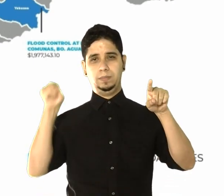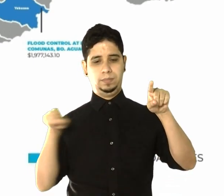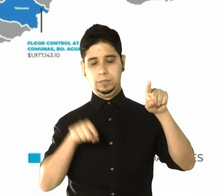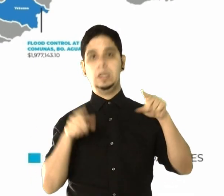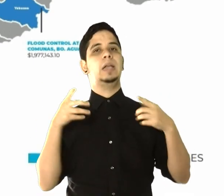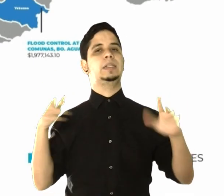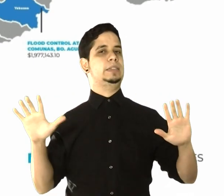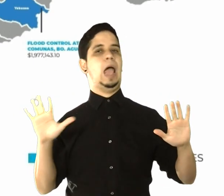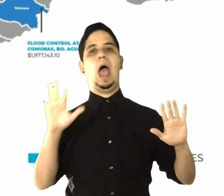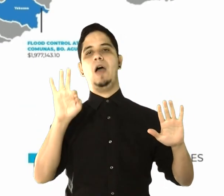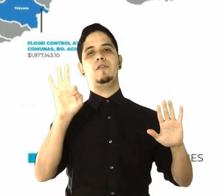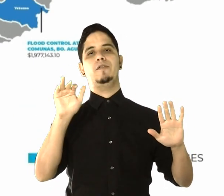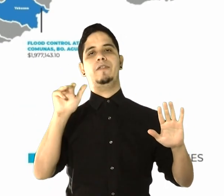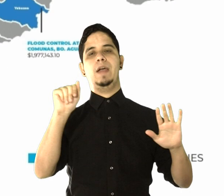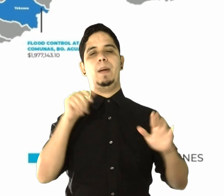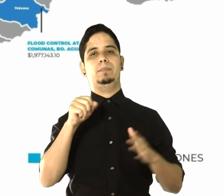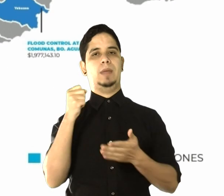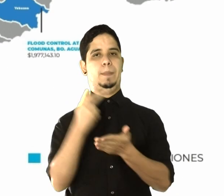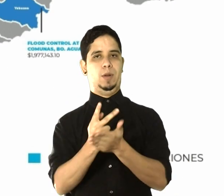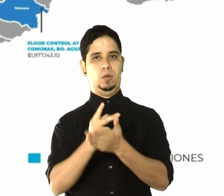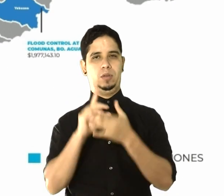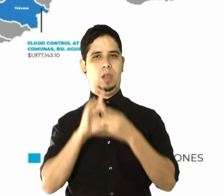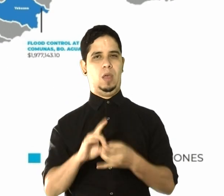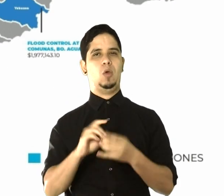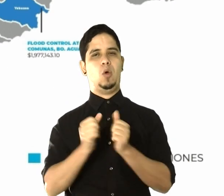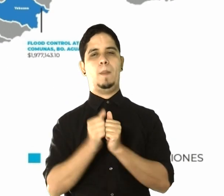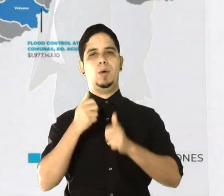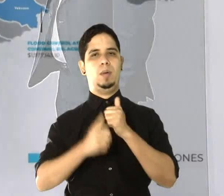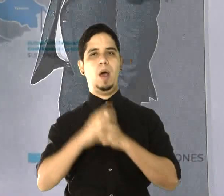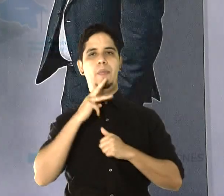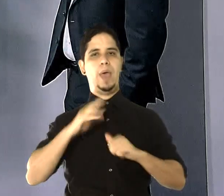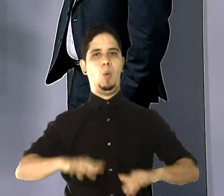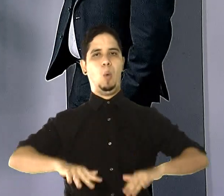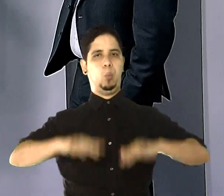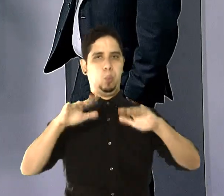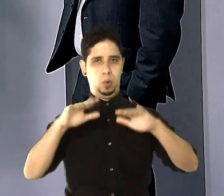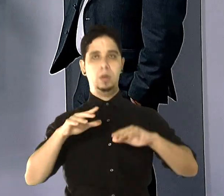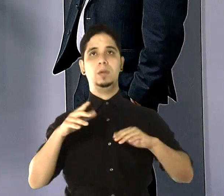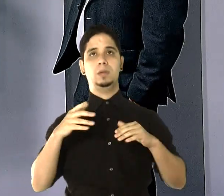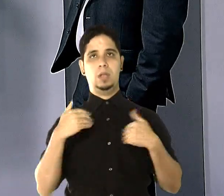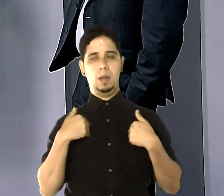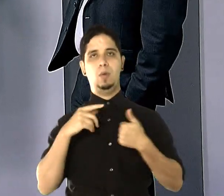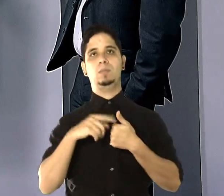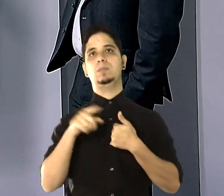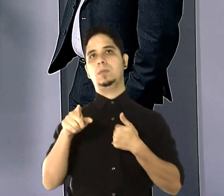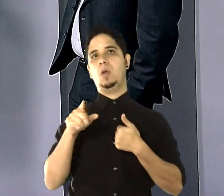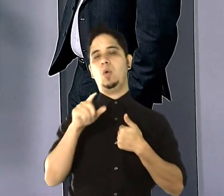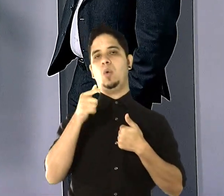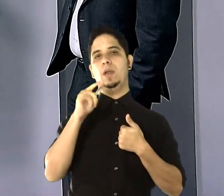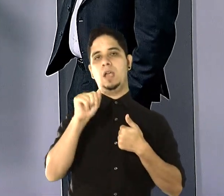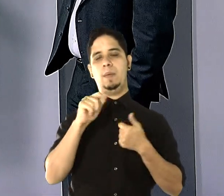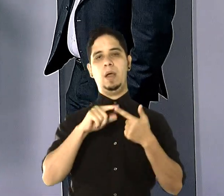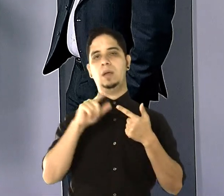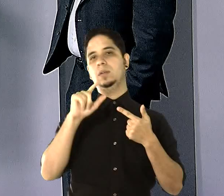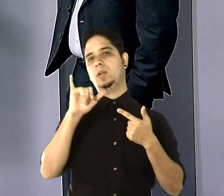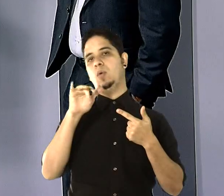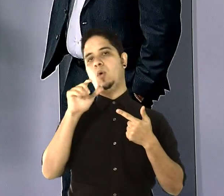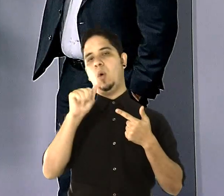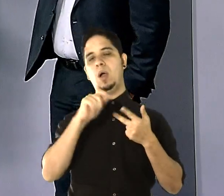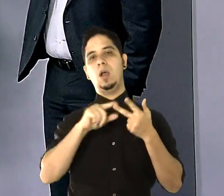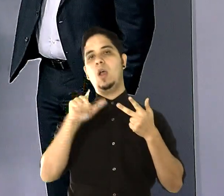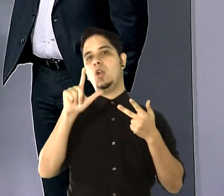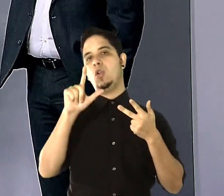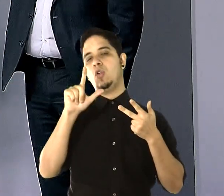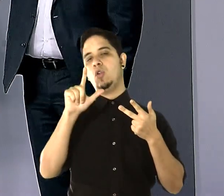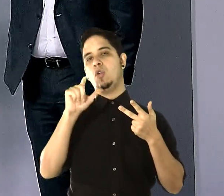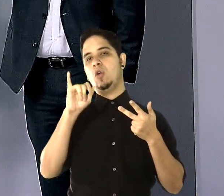aprobado específicamente de control de inundaciones. Tienes proyectos en Guayama, en Yabucoa, Loíza, también tienes en San Juan y en